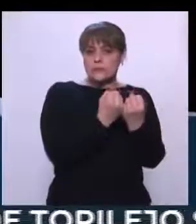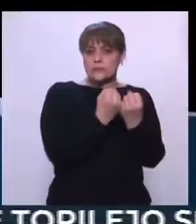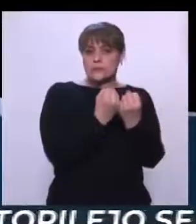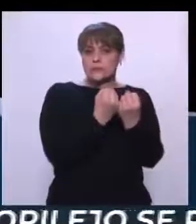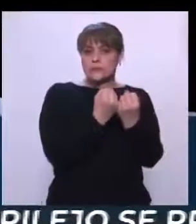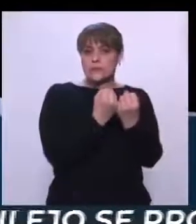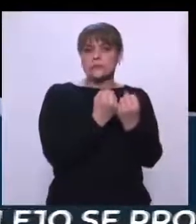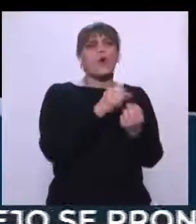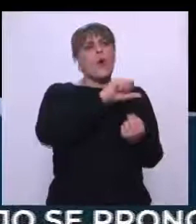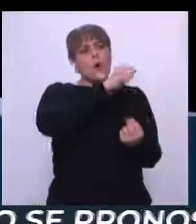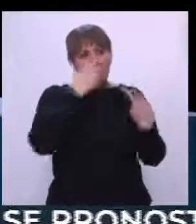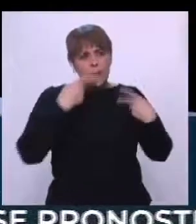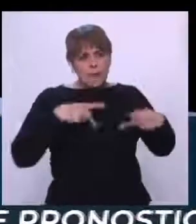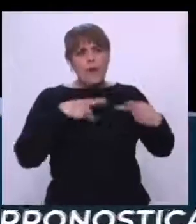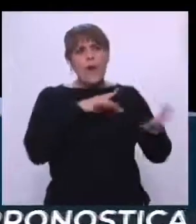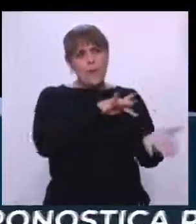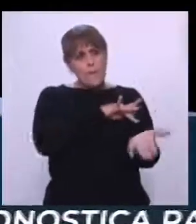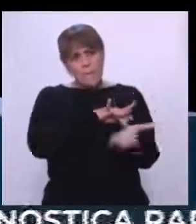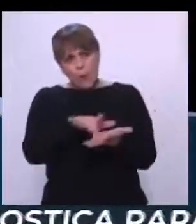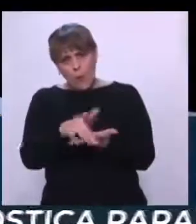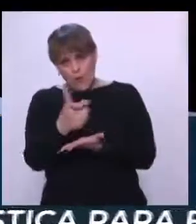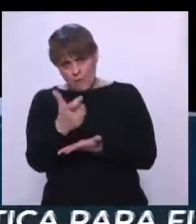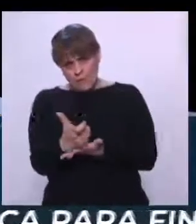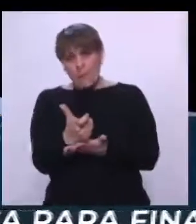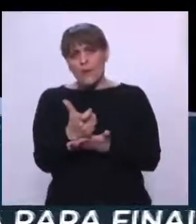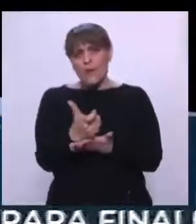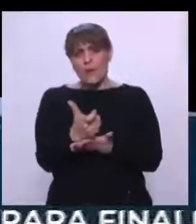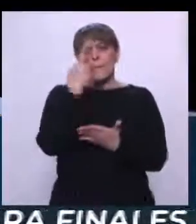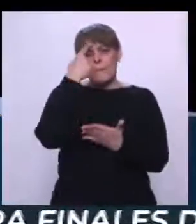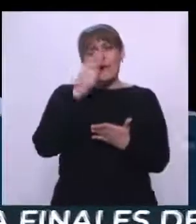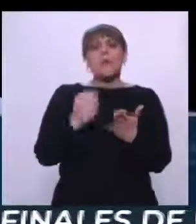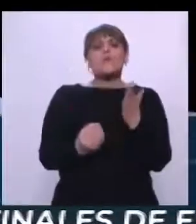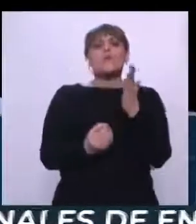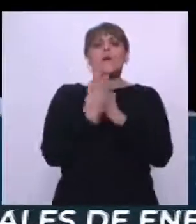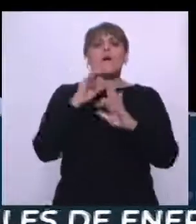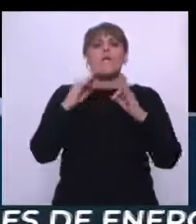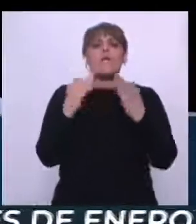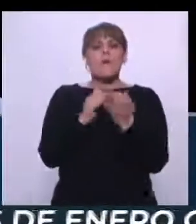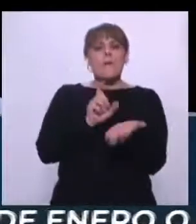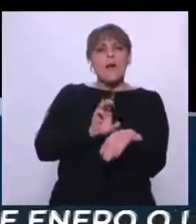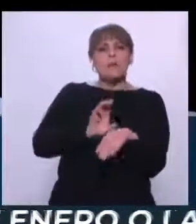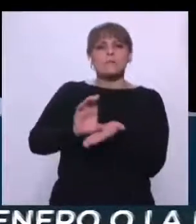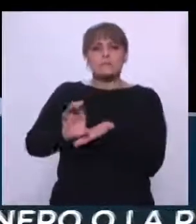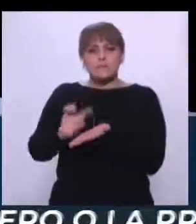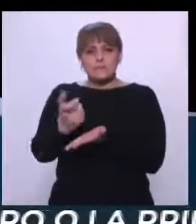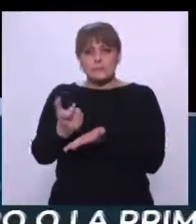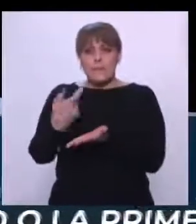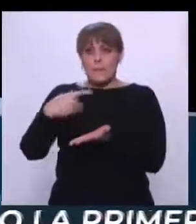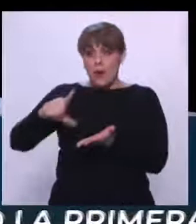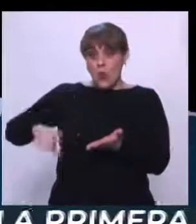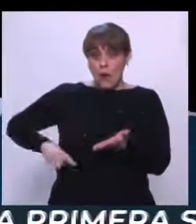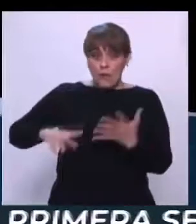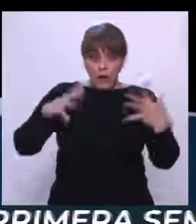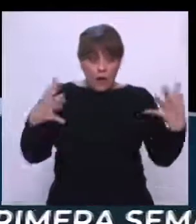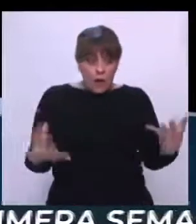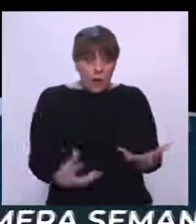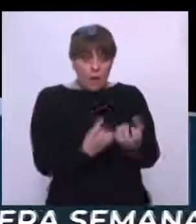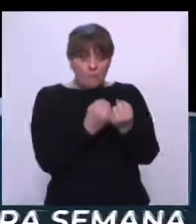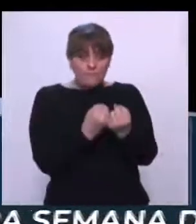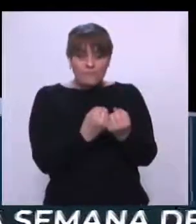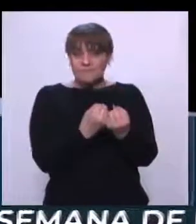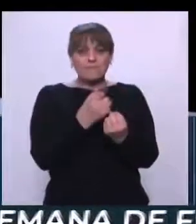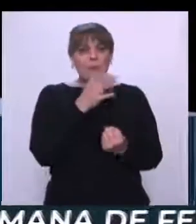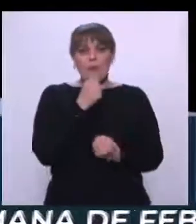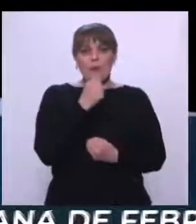los accionistas que busquen tener nuevas participaciones también con privados, pero el gobierno no puede y no debe.